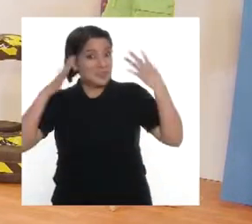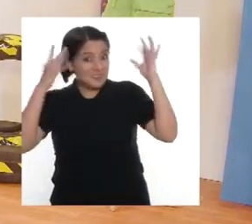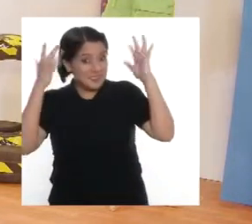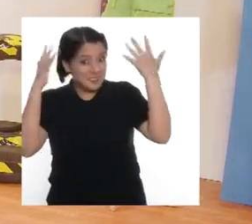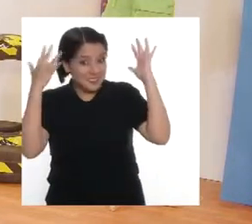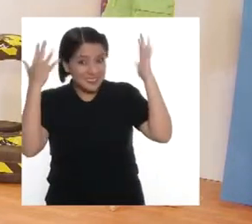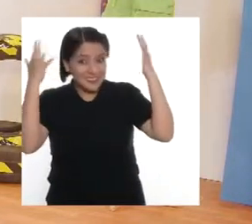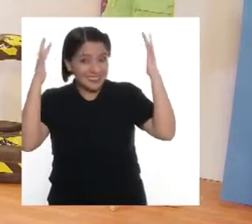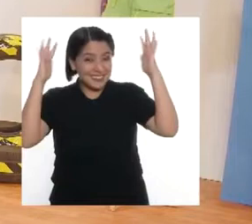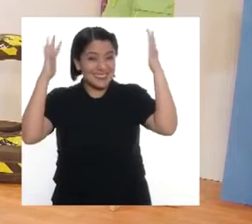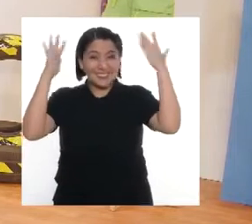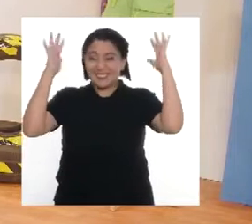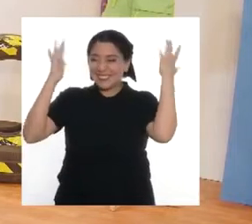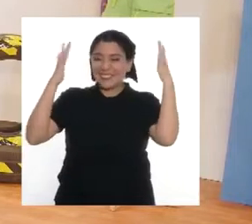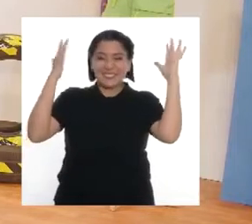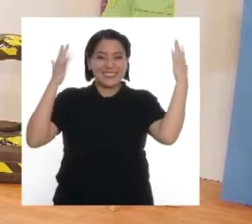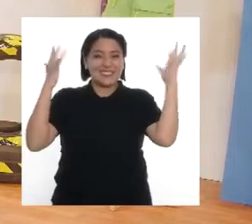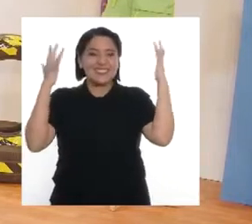¡Bravo!